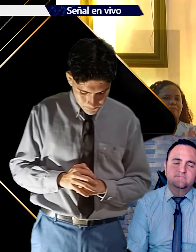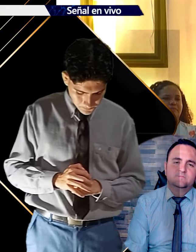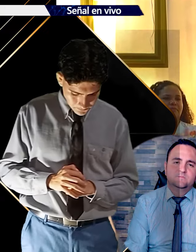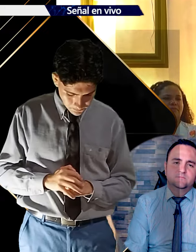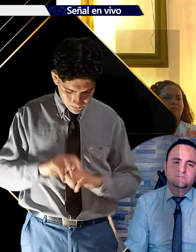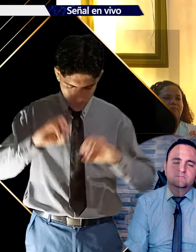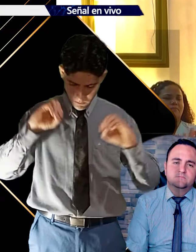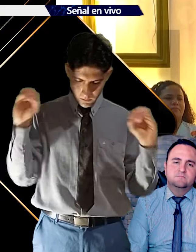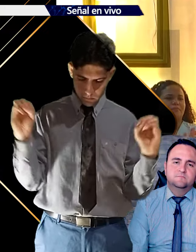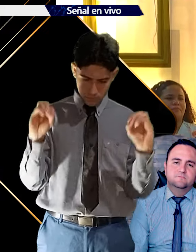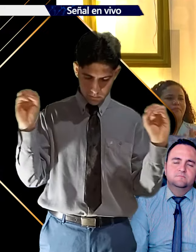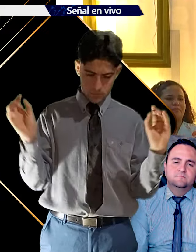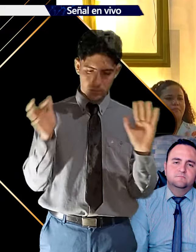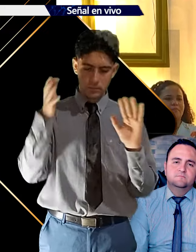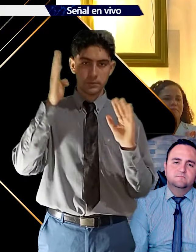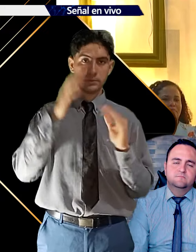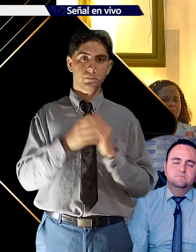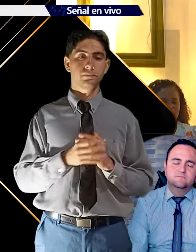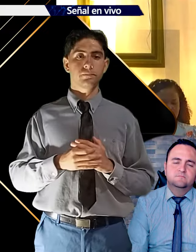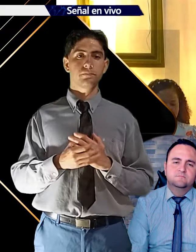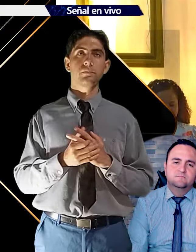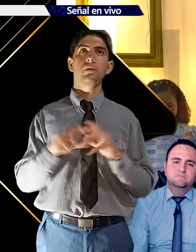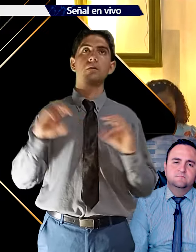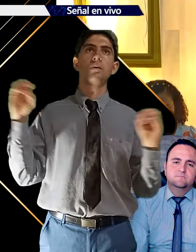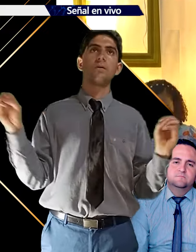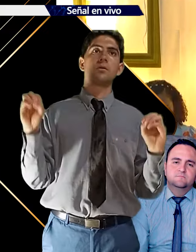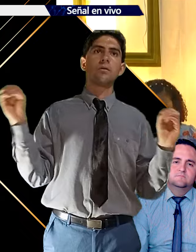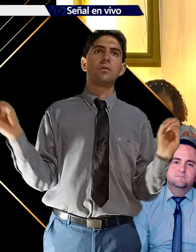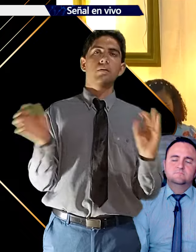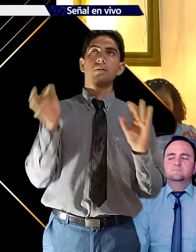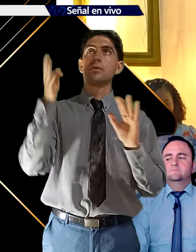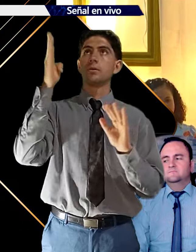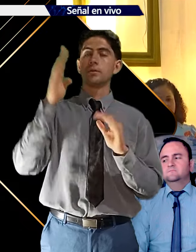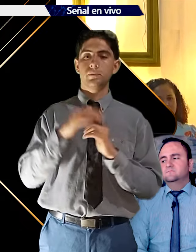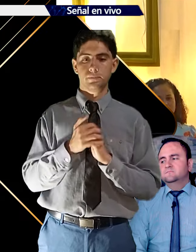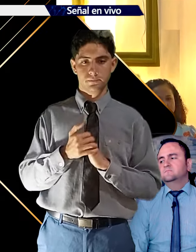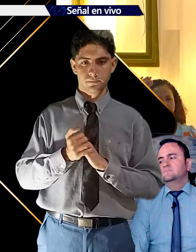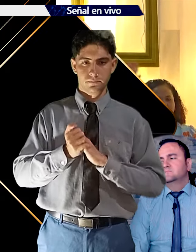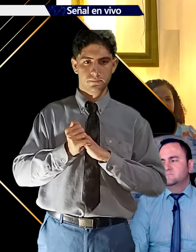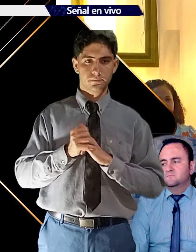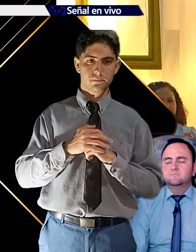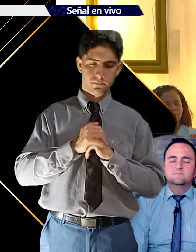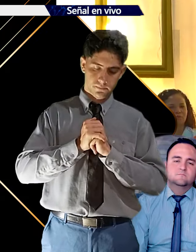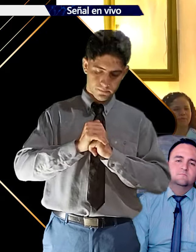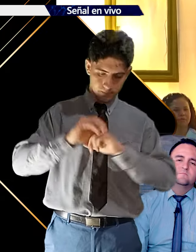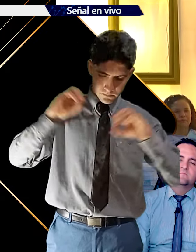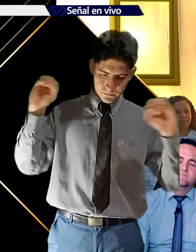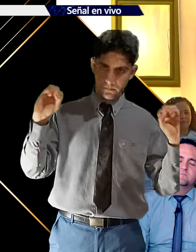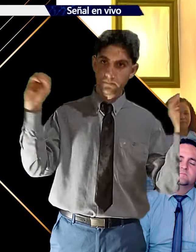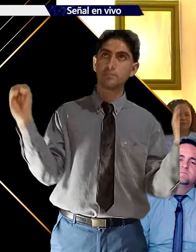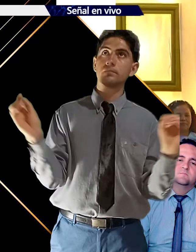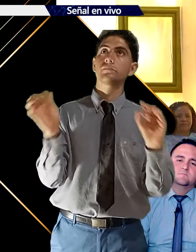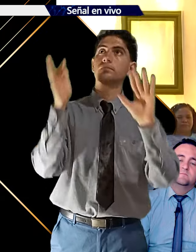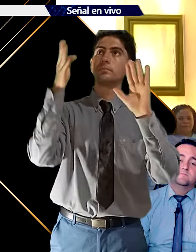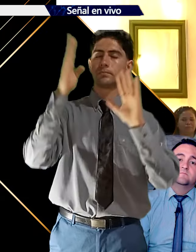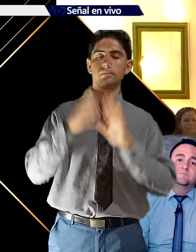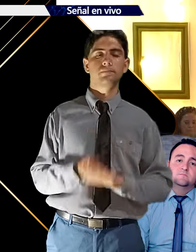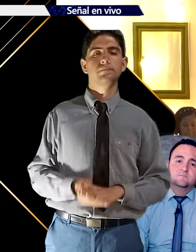Señor. Y termino con esto: digamos gloria a Dios, digamos gloria a